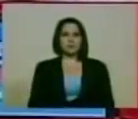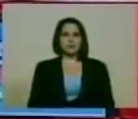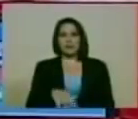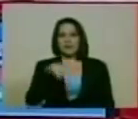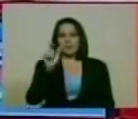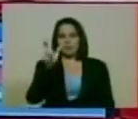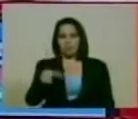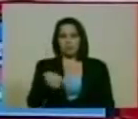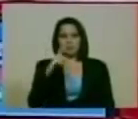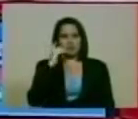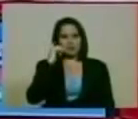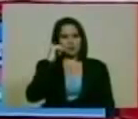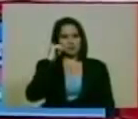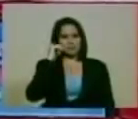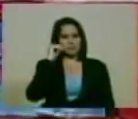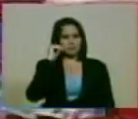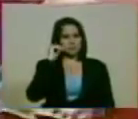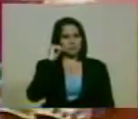persona.